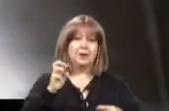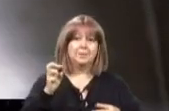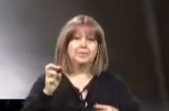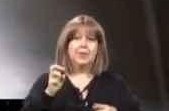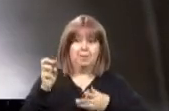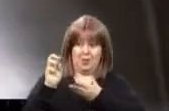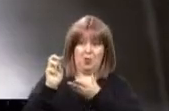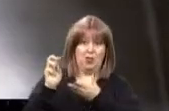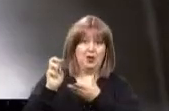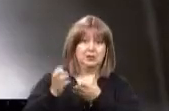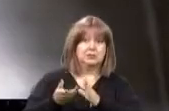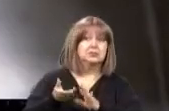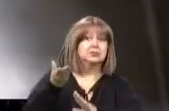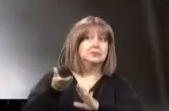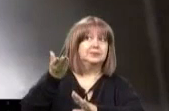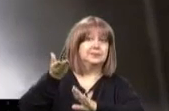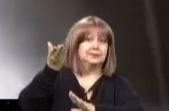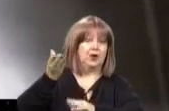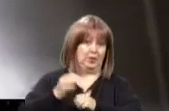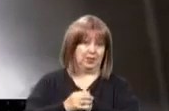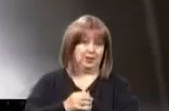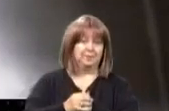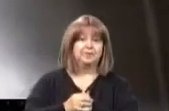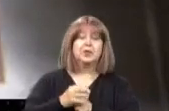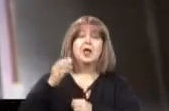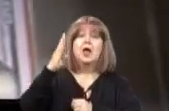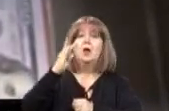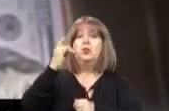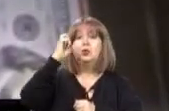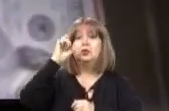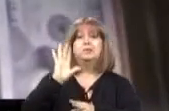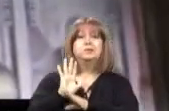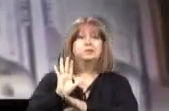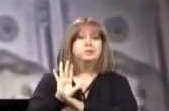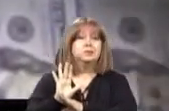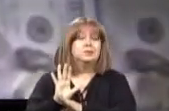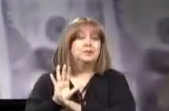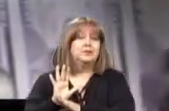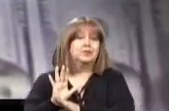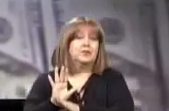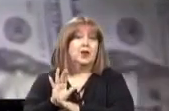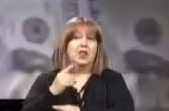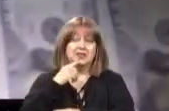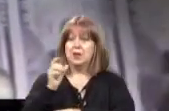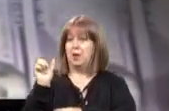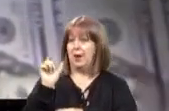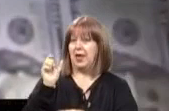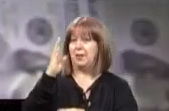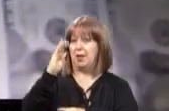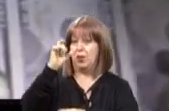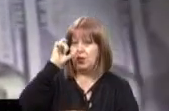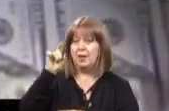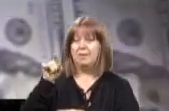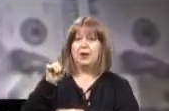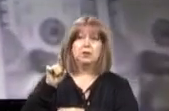que haya una demanda abrupta. A ver, el blue no es un indicador, más allá de que todos veamos el blue, es el que menor